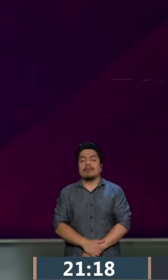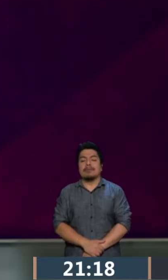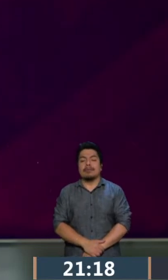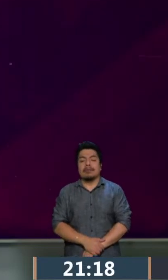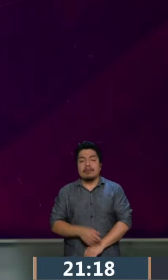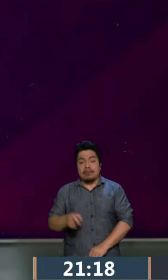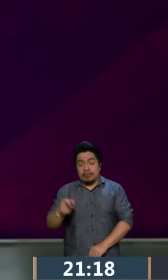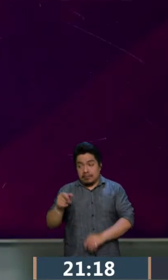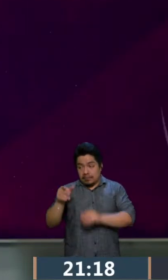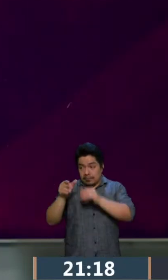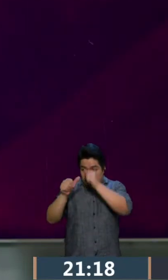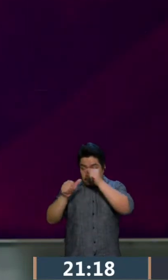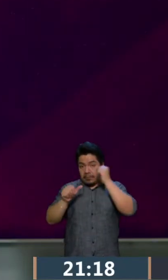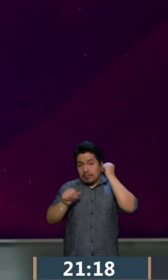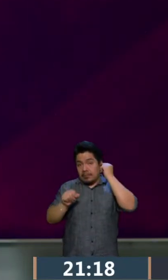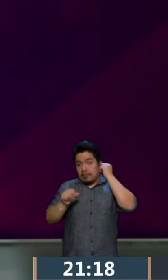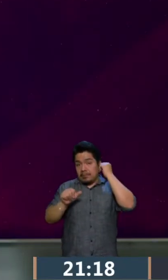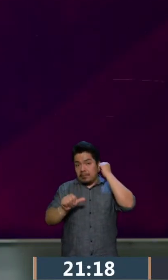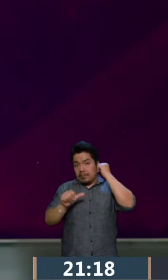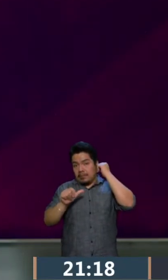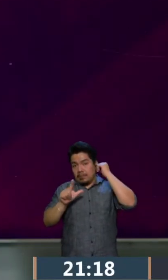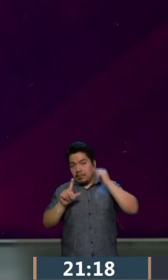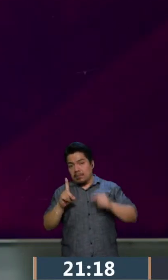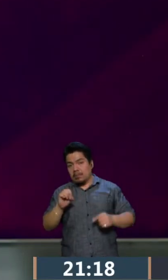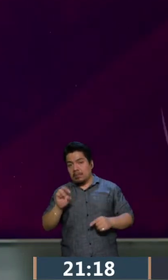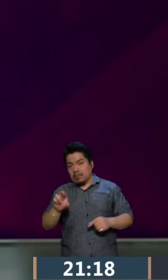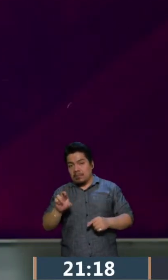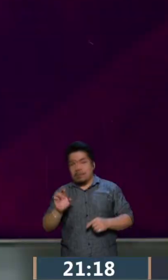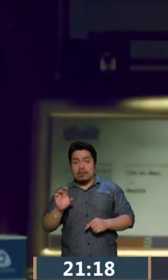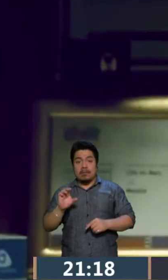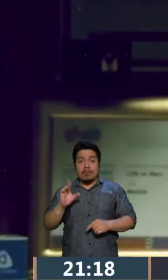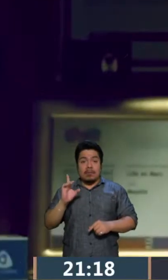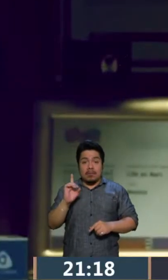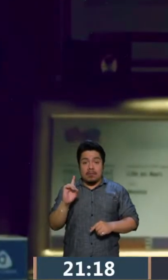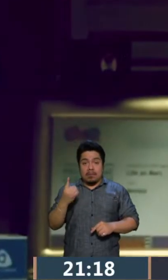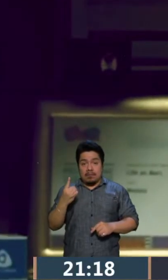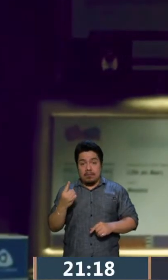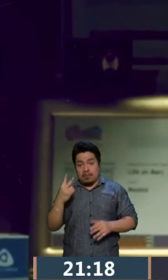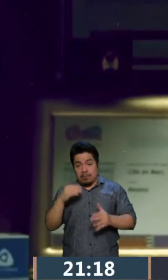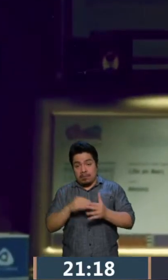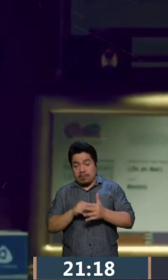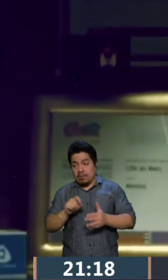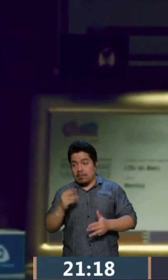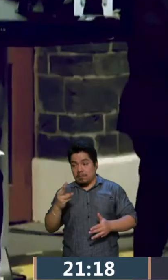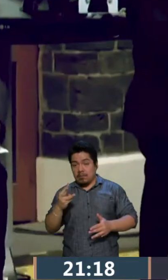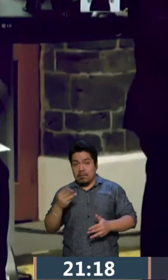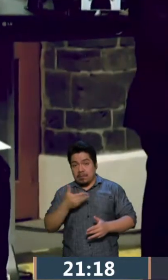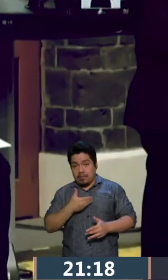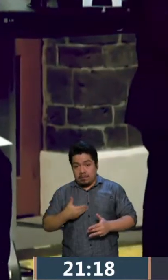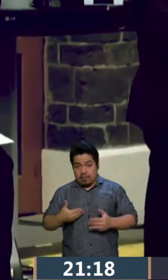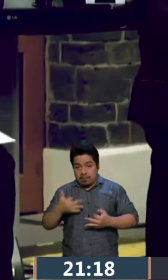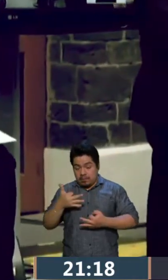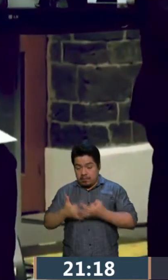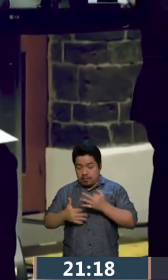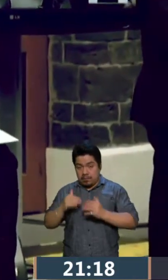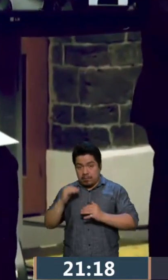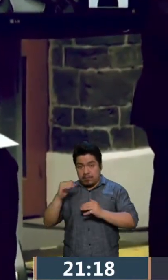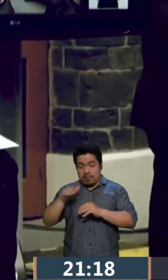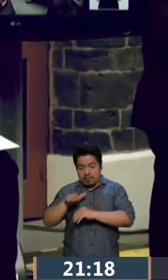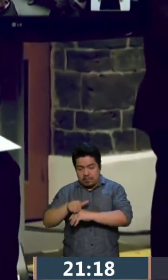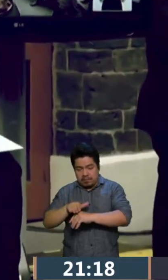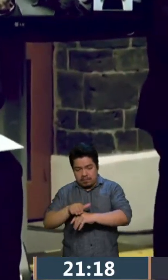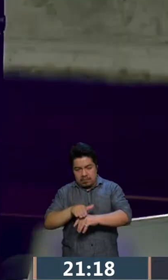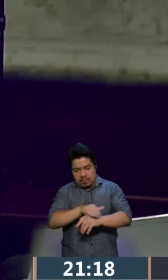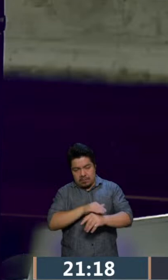De acuerdo con lo que reporta Salvador Frausto en Milenio, en diciembre de 2023, la presidenta de la Suprema Corte, Norma Piña, convocó a